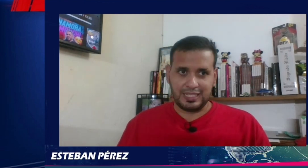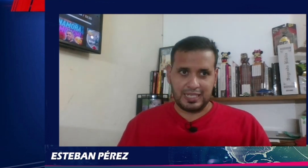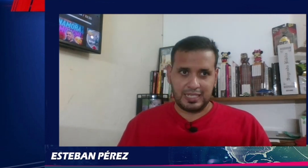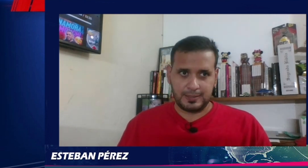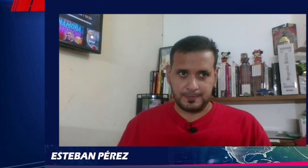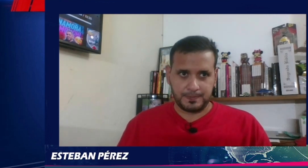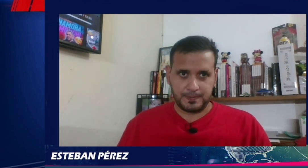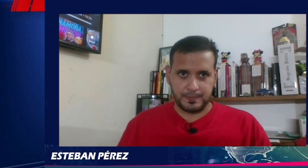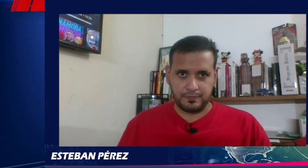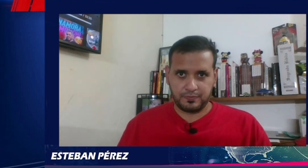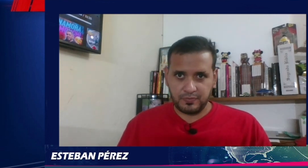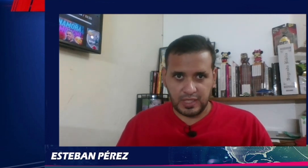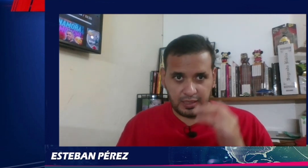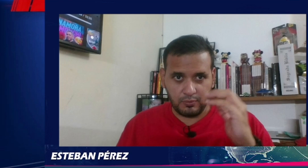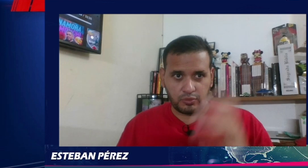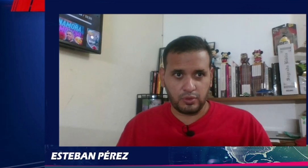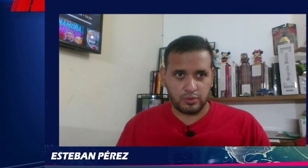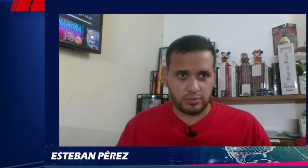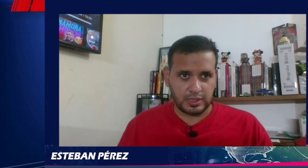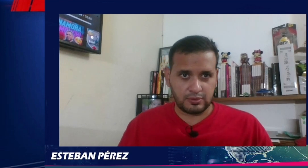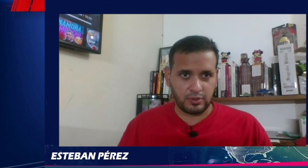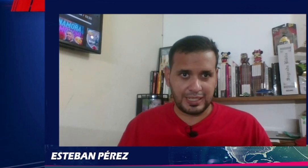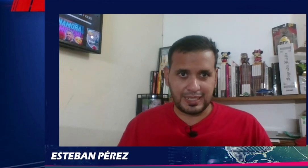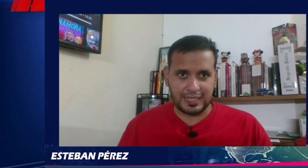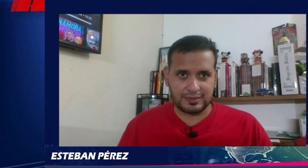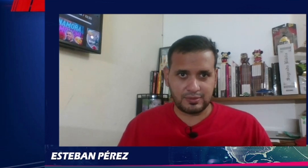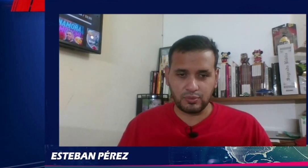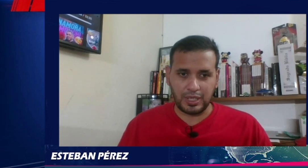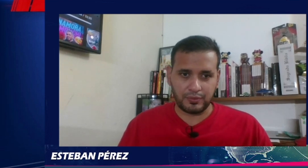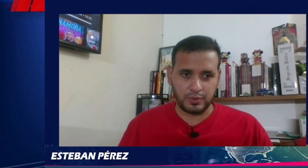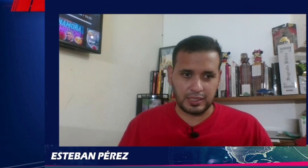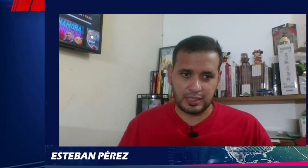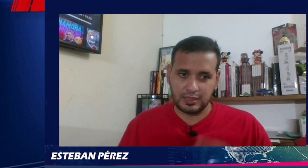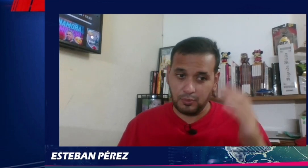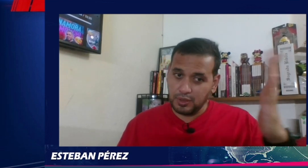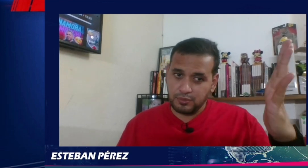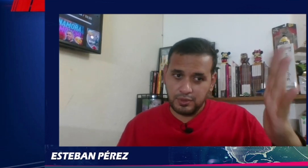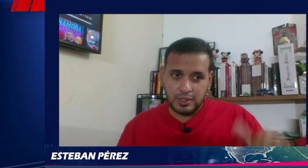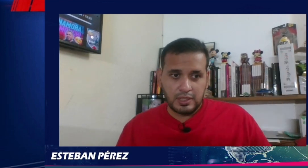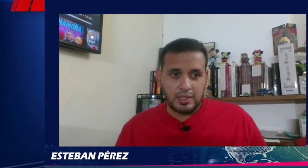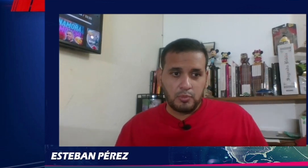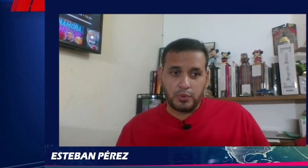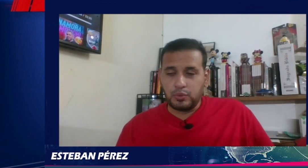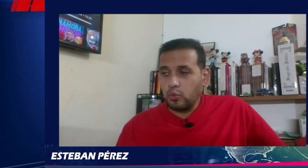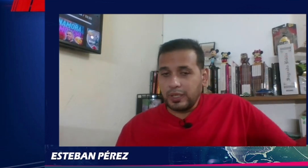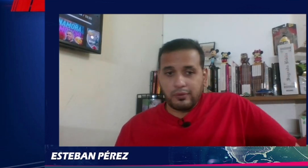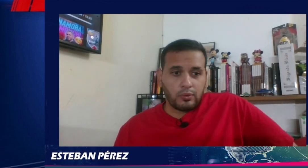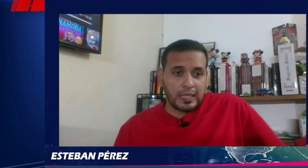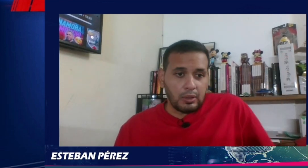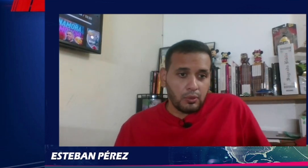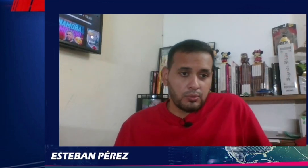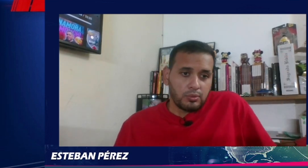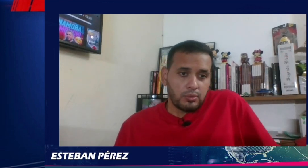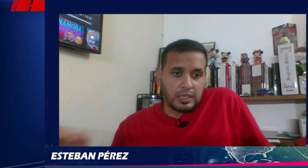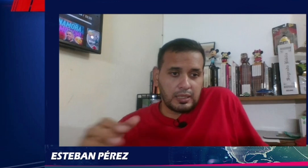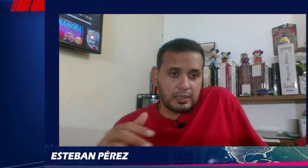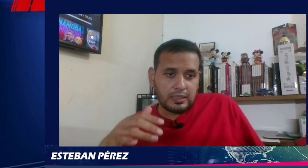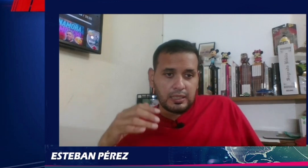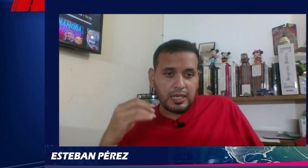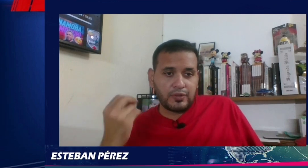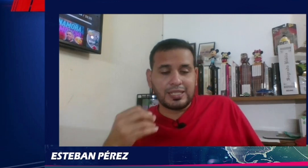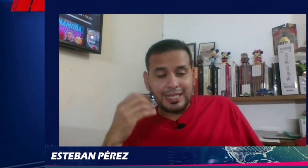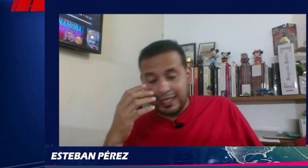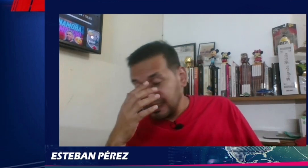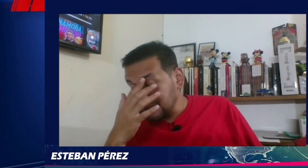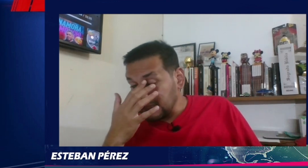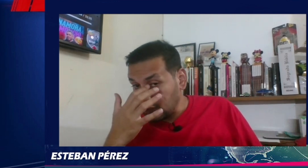es lo que le da el motor, es lo que le da su gasolina. Y bueno, pues un juez ordenó